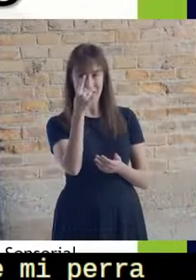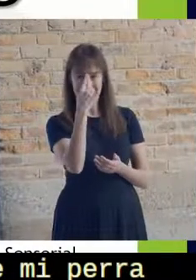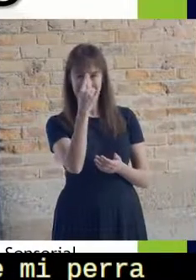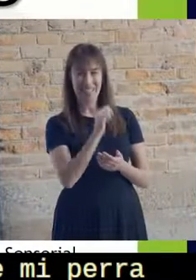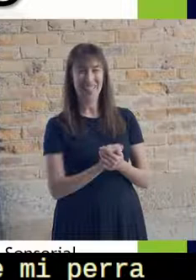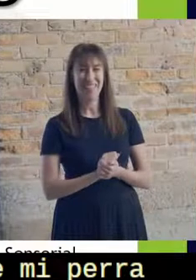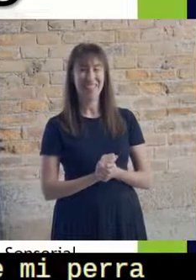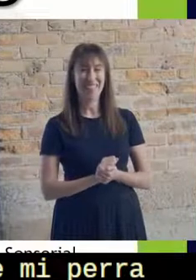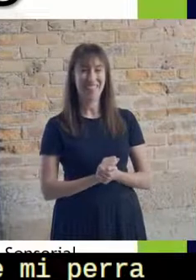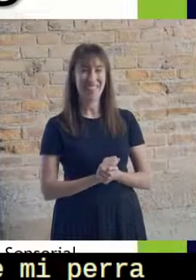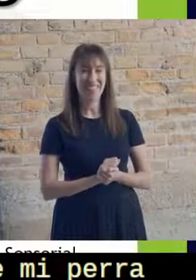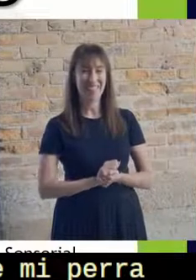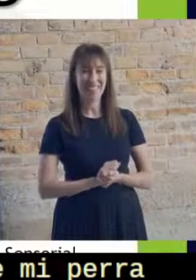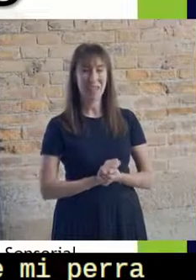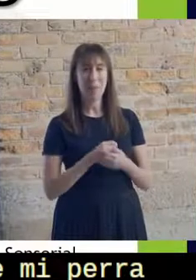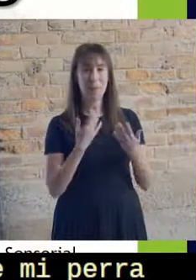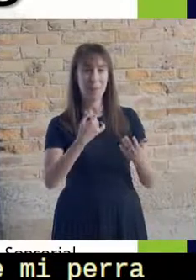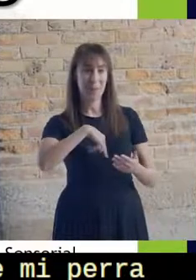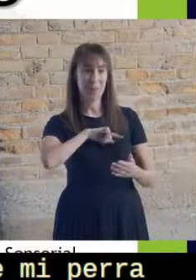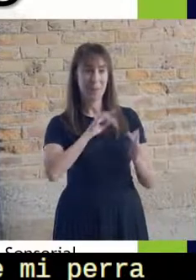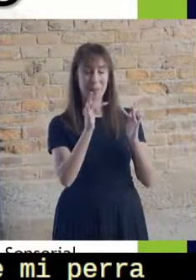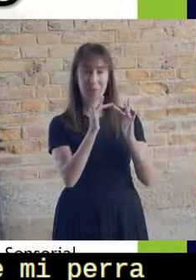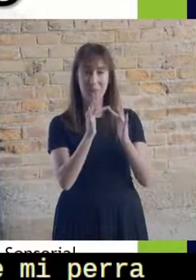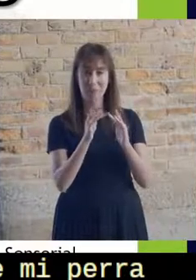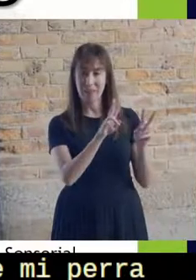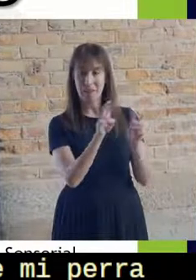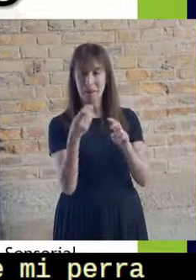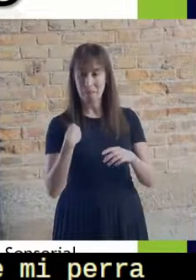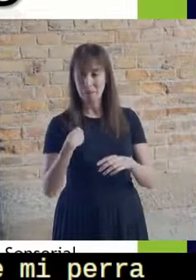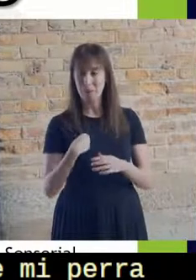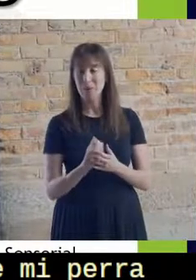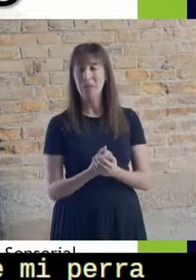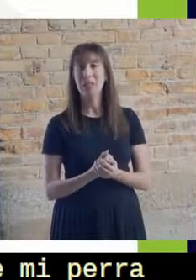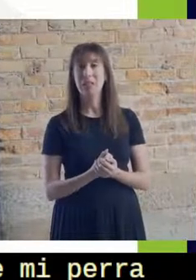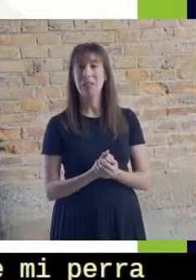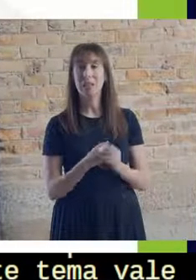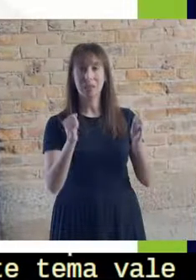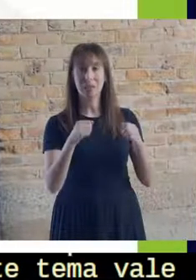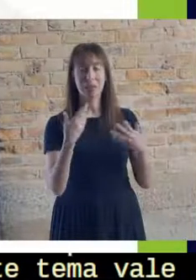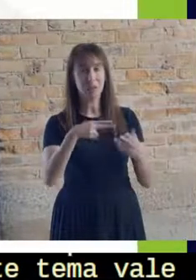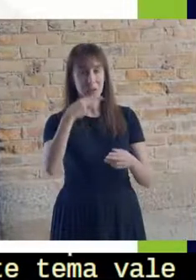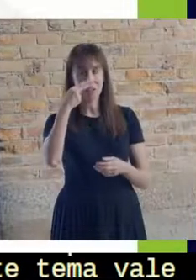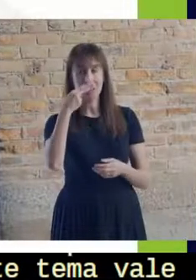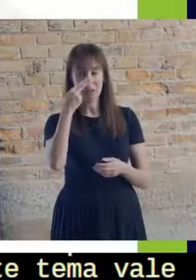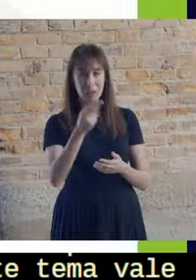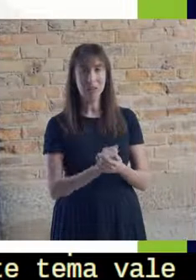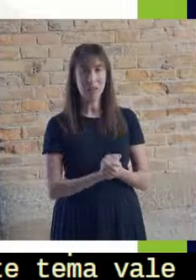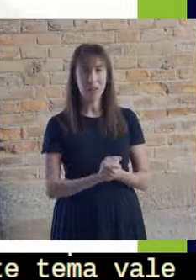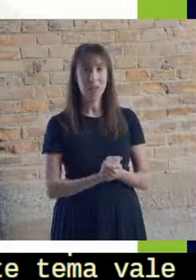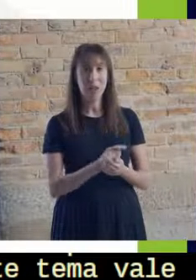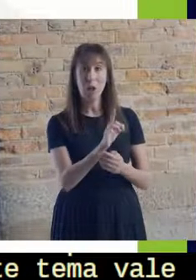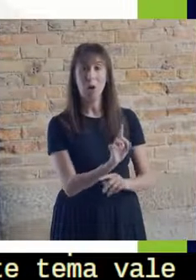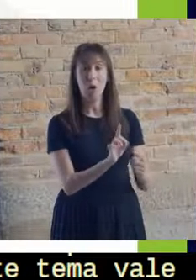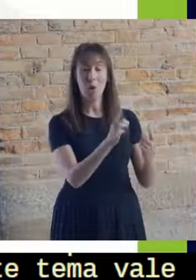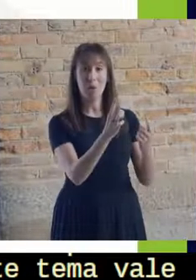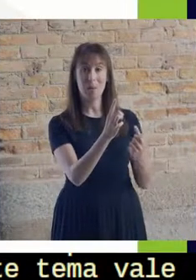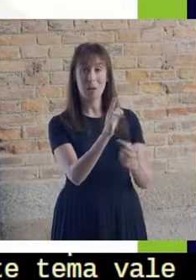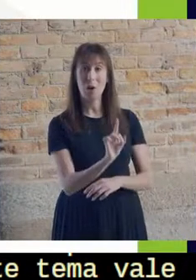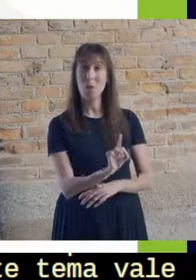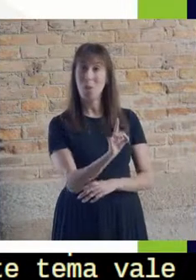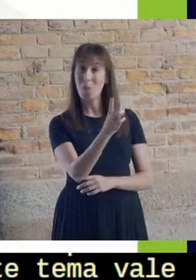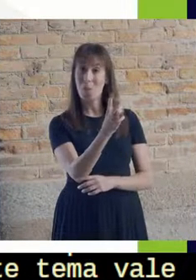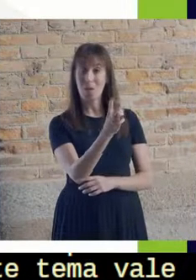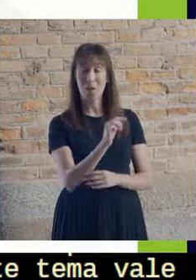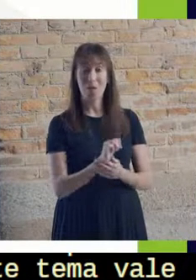a ver un poquito sobre este tema vale que es bastante interesante lo primero y antes de